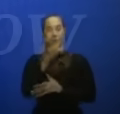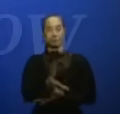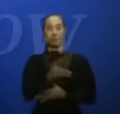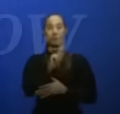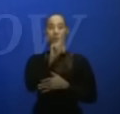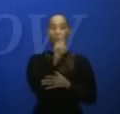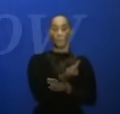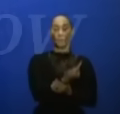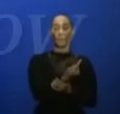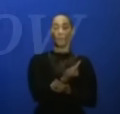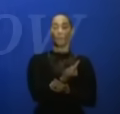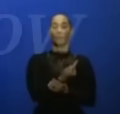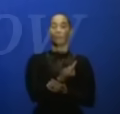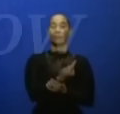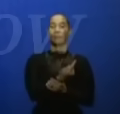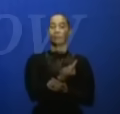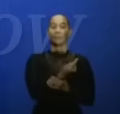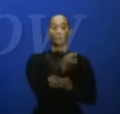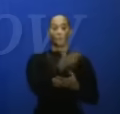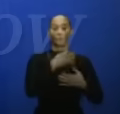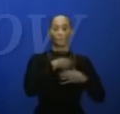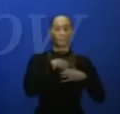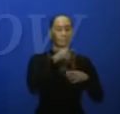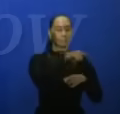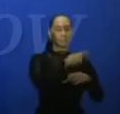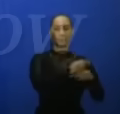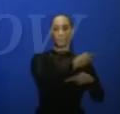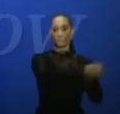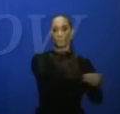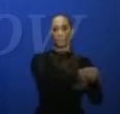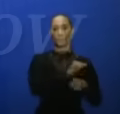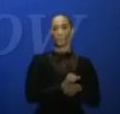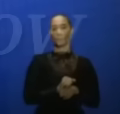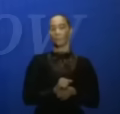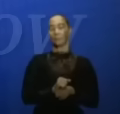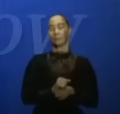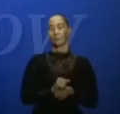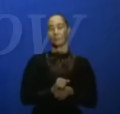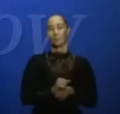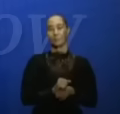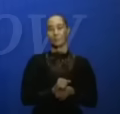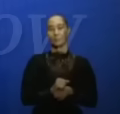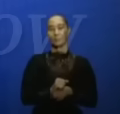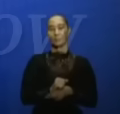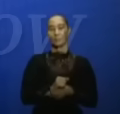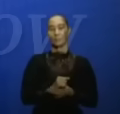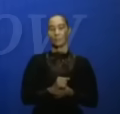por primera vez para que griten solo de aquel lado. Y